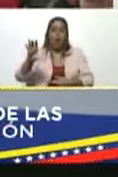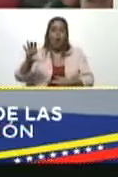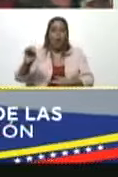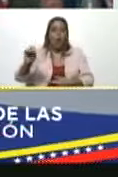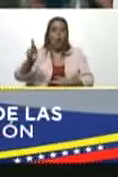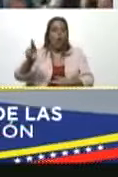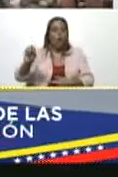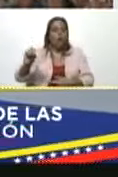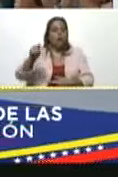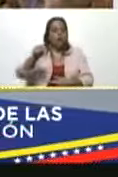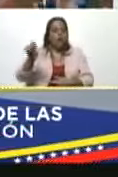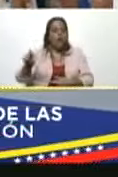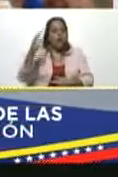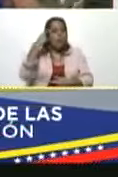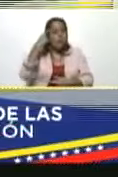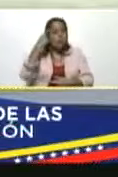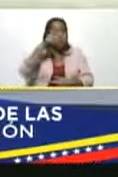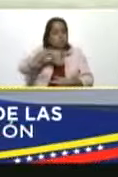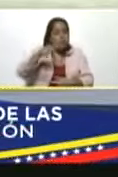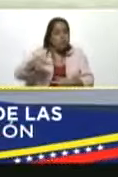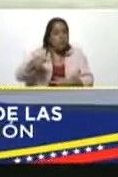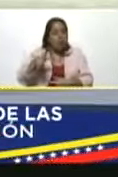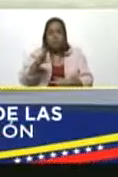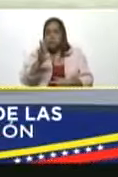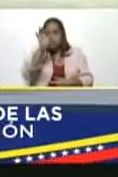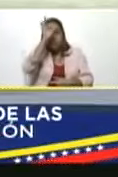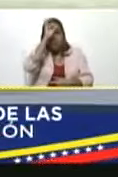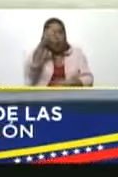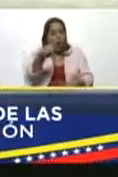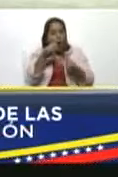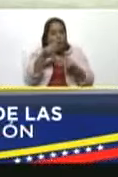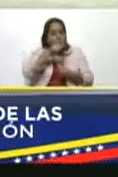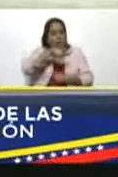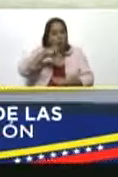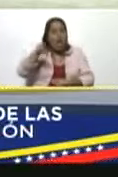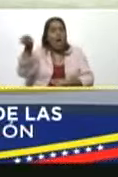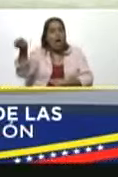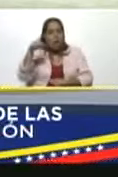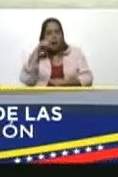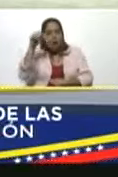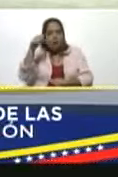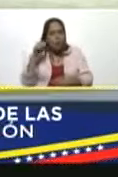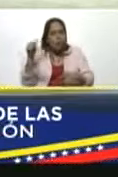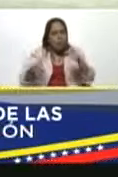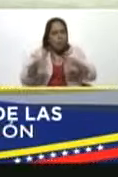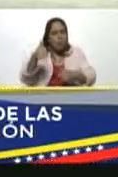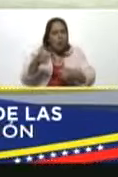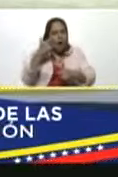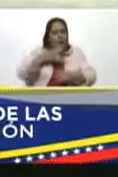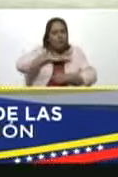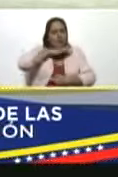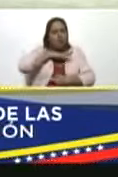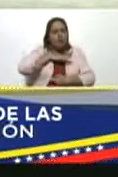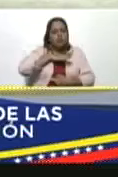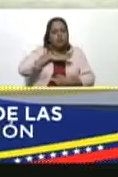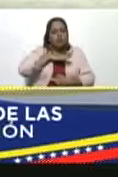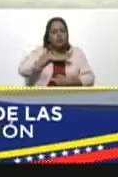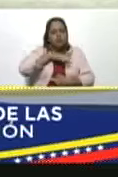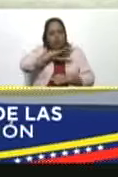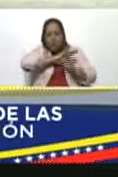la gente se enteró, no sé cómo, y se desbordaron las calles de Cocorote con el